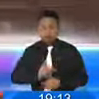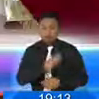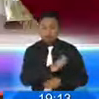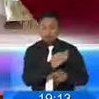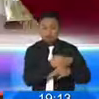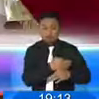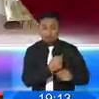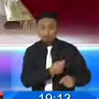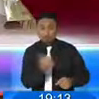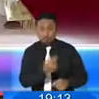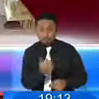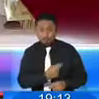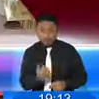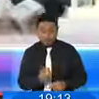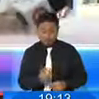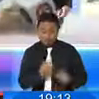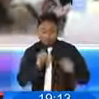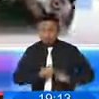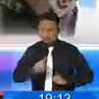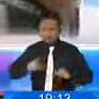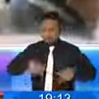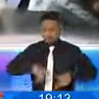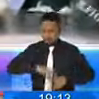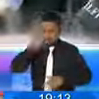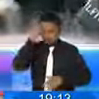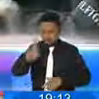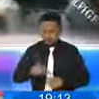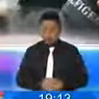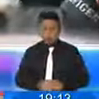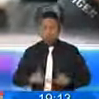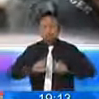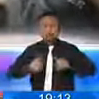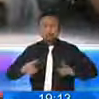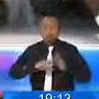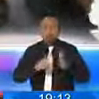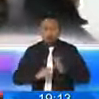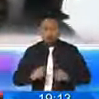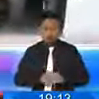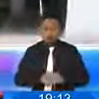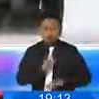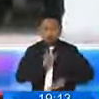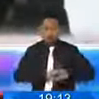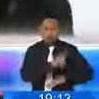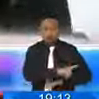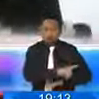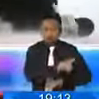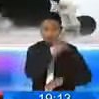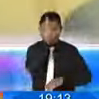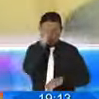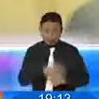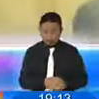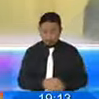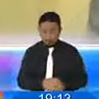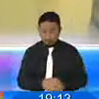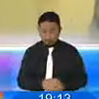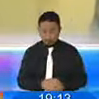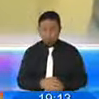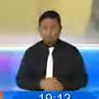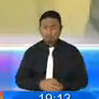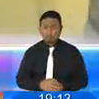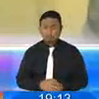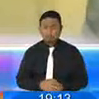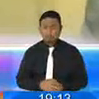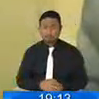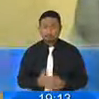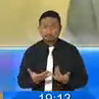dentro de las atribuciones de lening Moreno Pero eso no quiere decir que Jorge gl sea culpable de algún delito aseguran tereno la justicia que